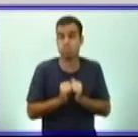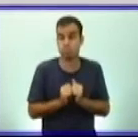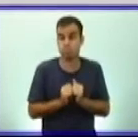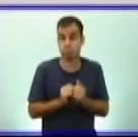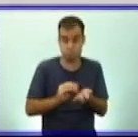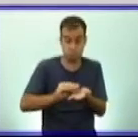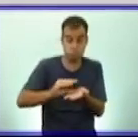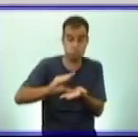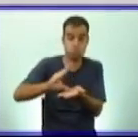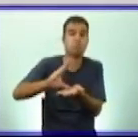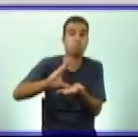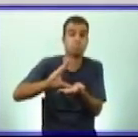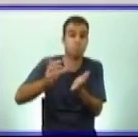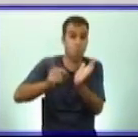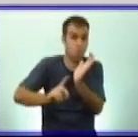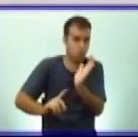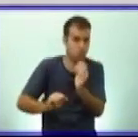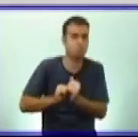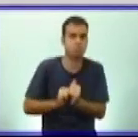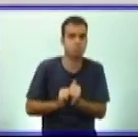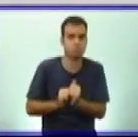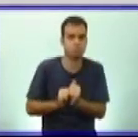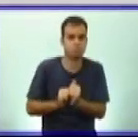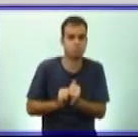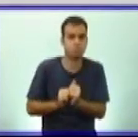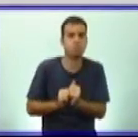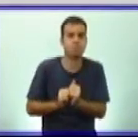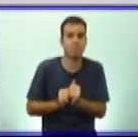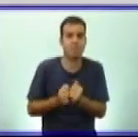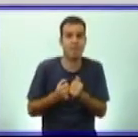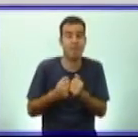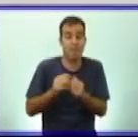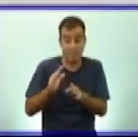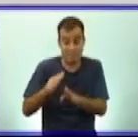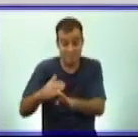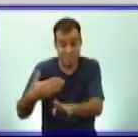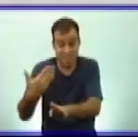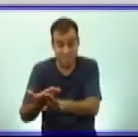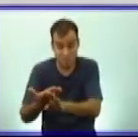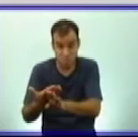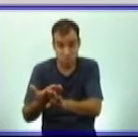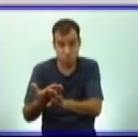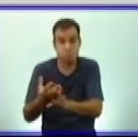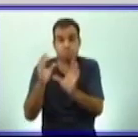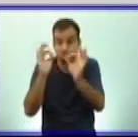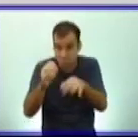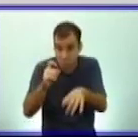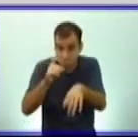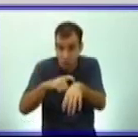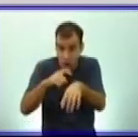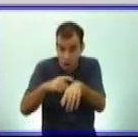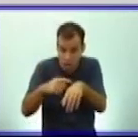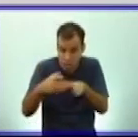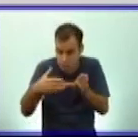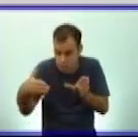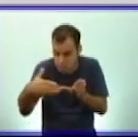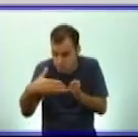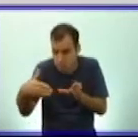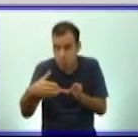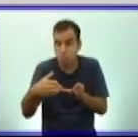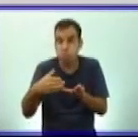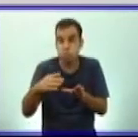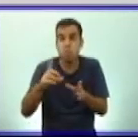almacena cierto contenido de energía entre sus placas, pero más tarde, en el mismo valor del período, esa energía